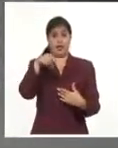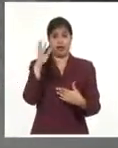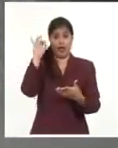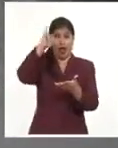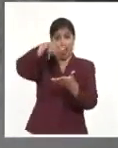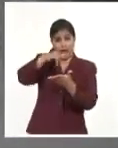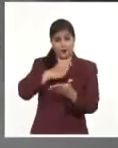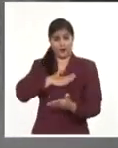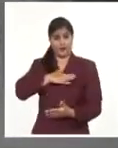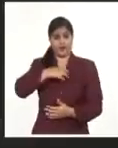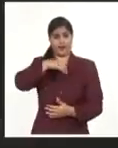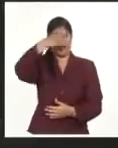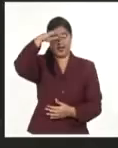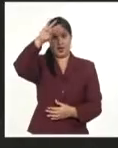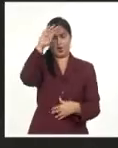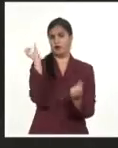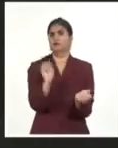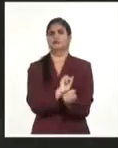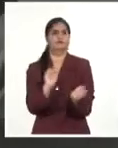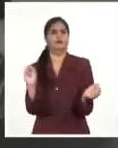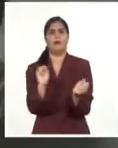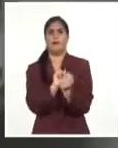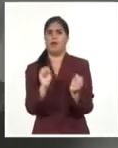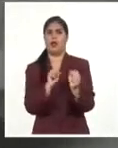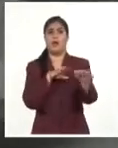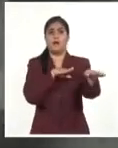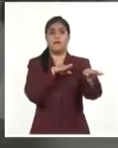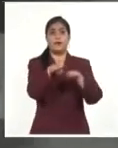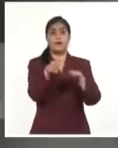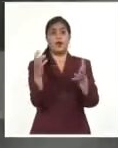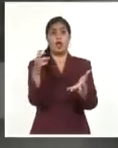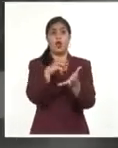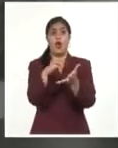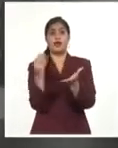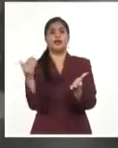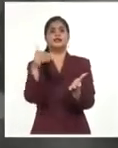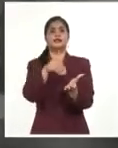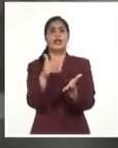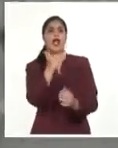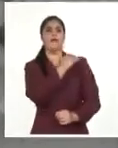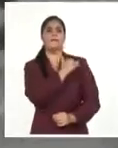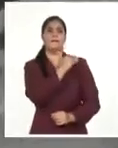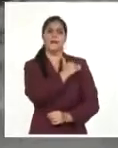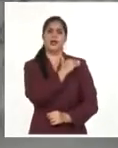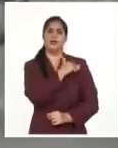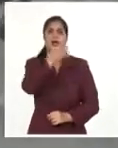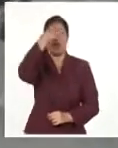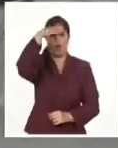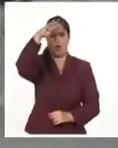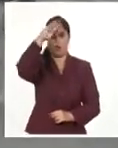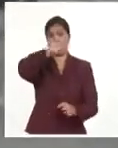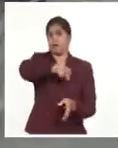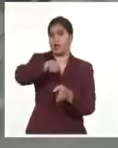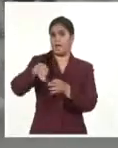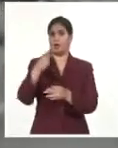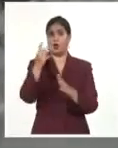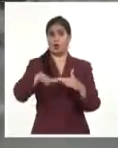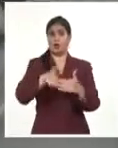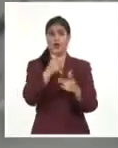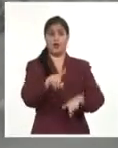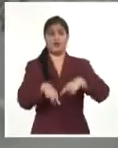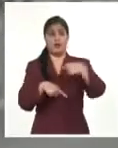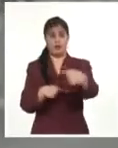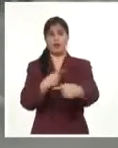el naciente ejército rebelde y preparar el terreno para la invasión de los mercenarios. Pero un día después, Fidel, en el sepelio